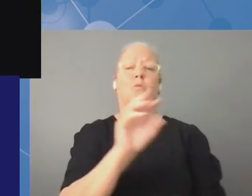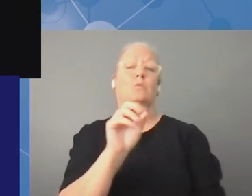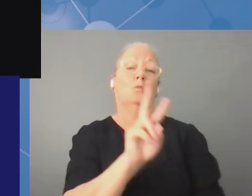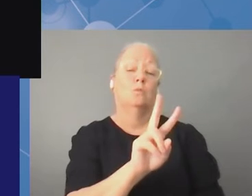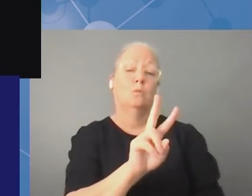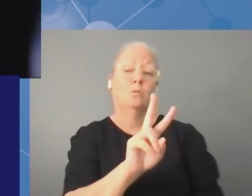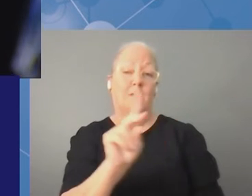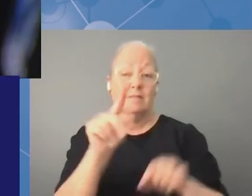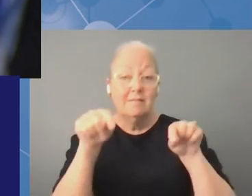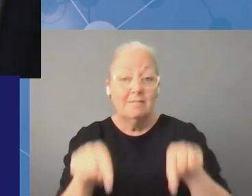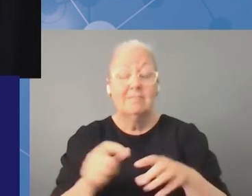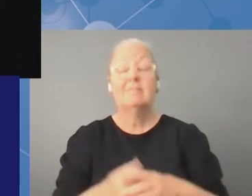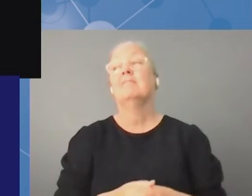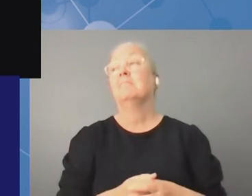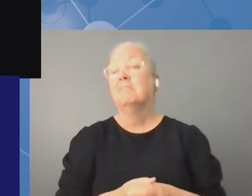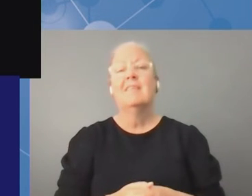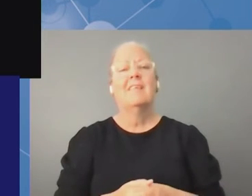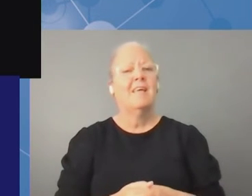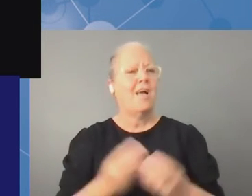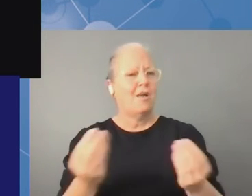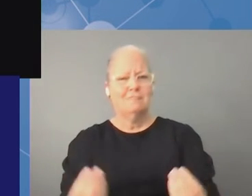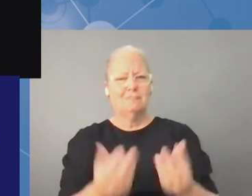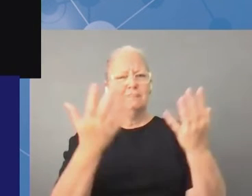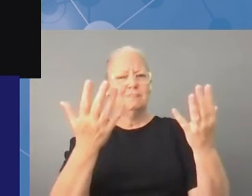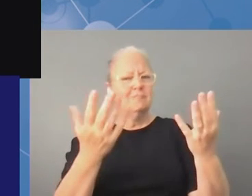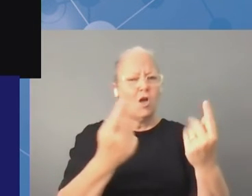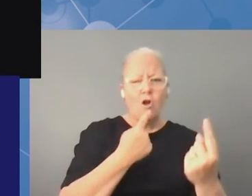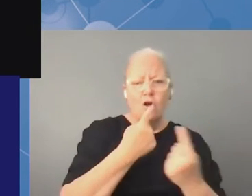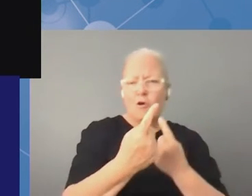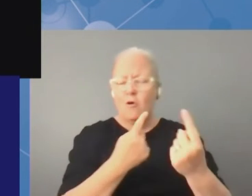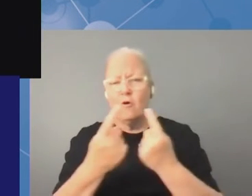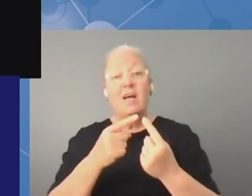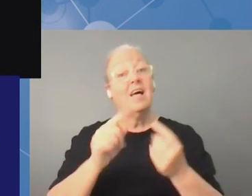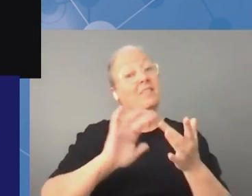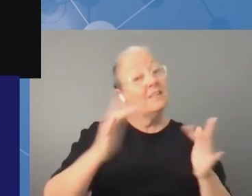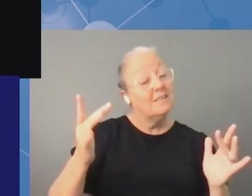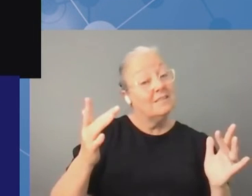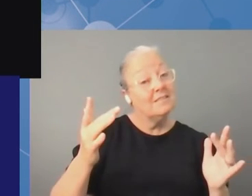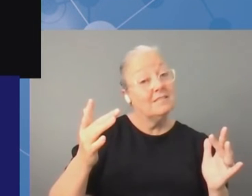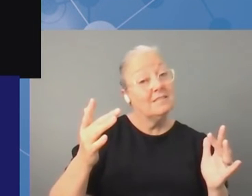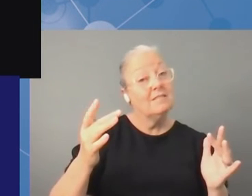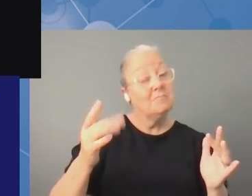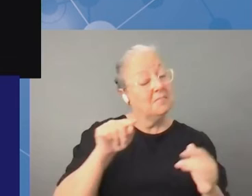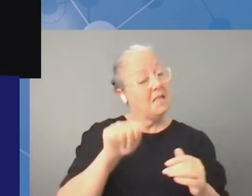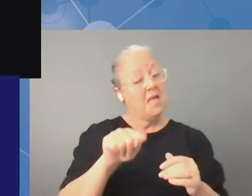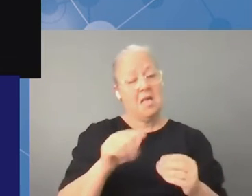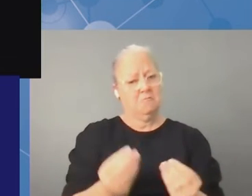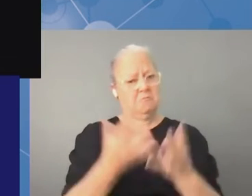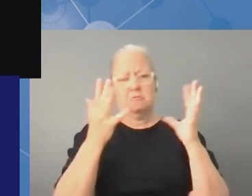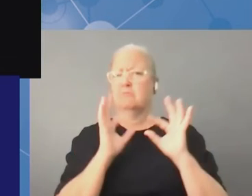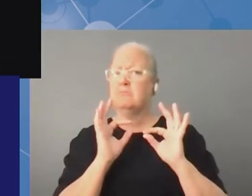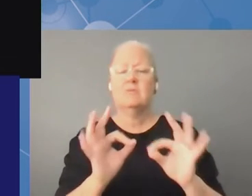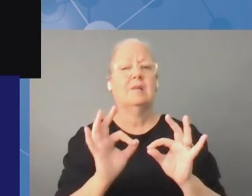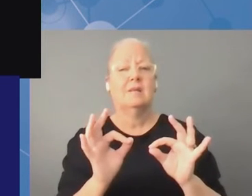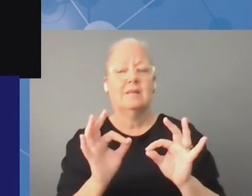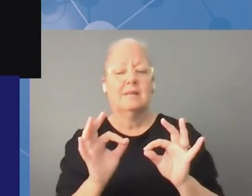Gracias a esta cumbre hemos reavivado el diálogo sobre el futuro de Internet. Y también en esta cumbre se ha